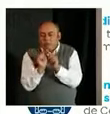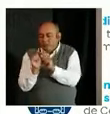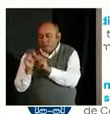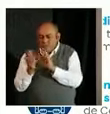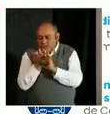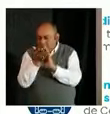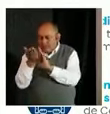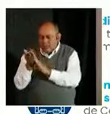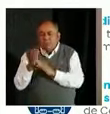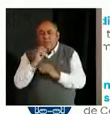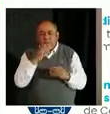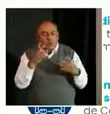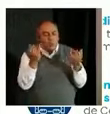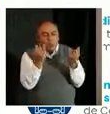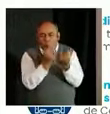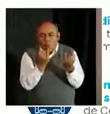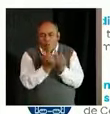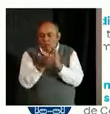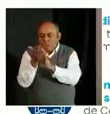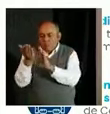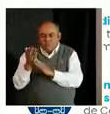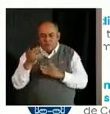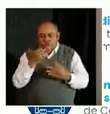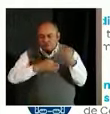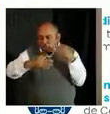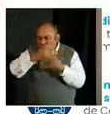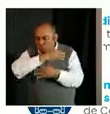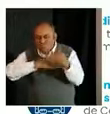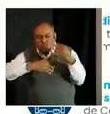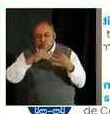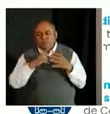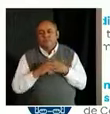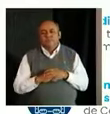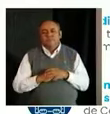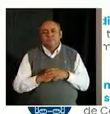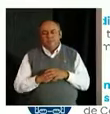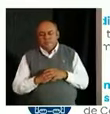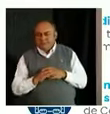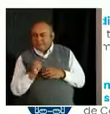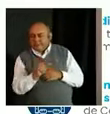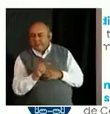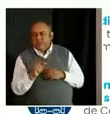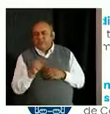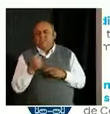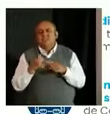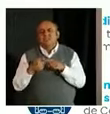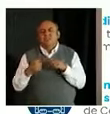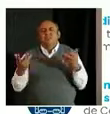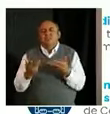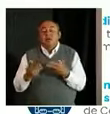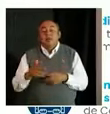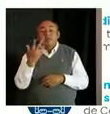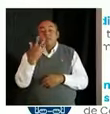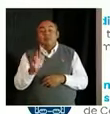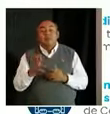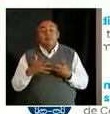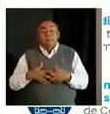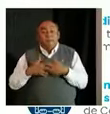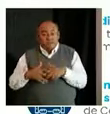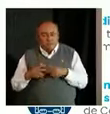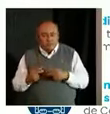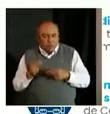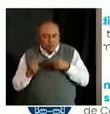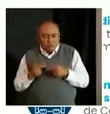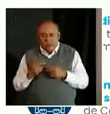que esto se está haciendo por 10 empresas regiomontanas que lo construyen bajo la supervisión